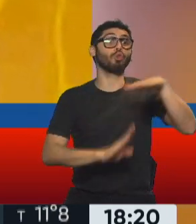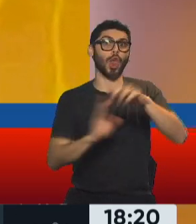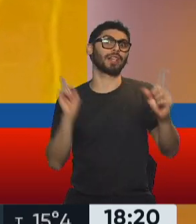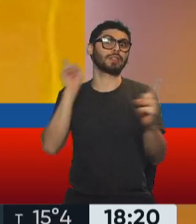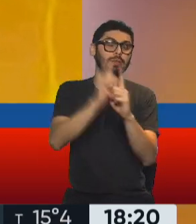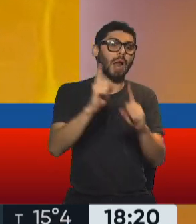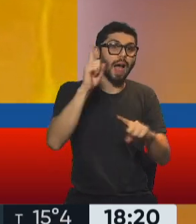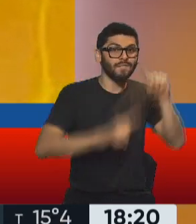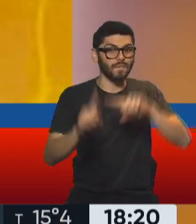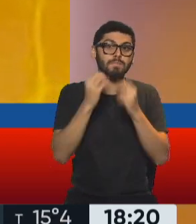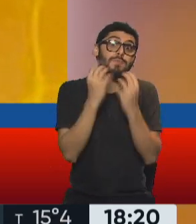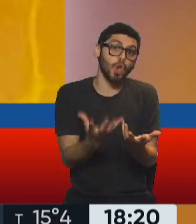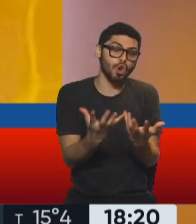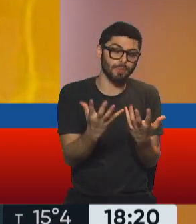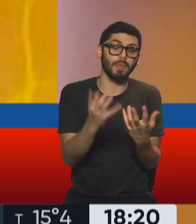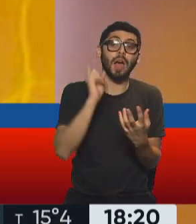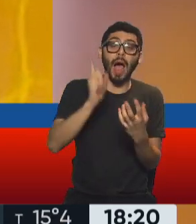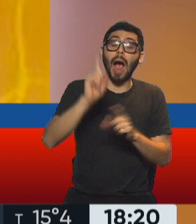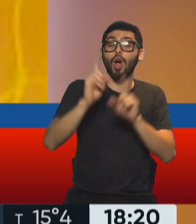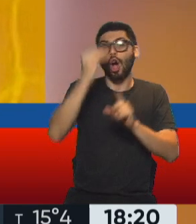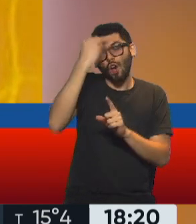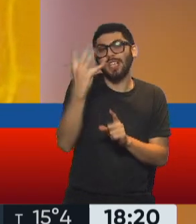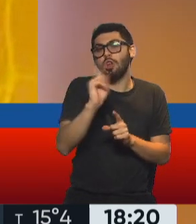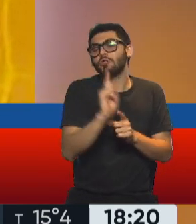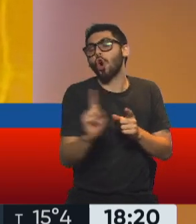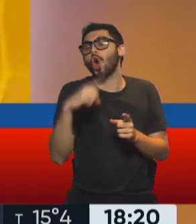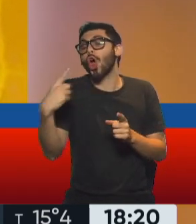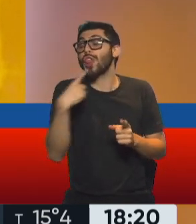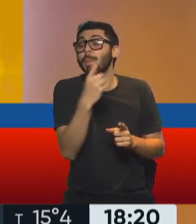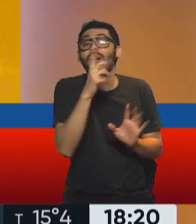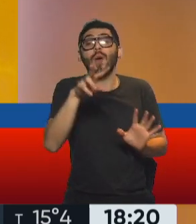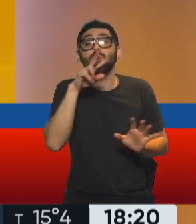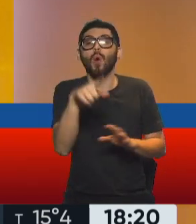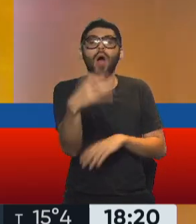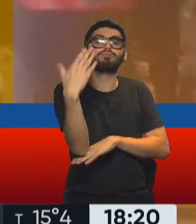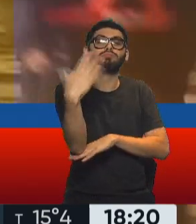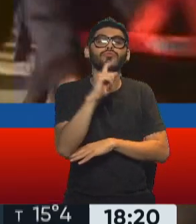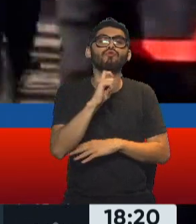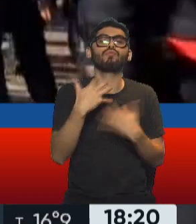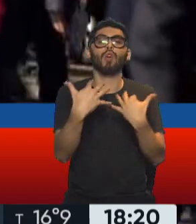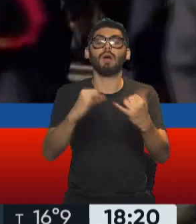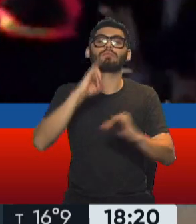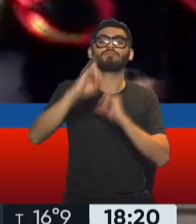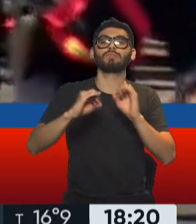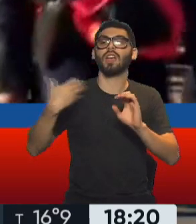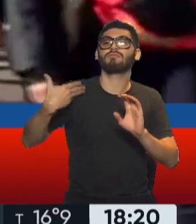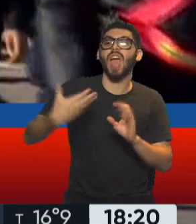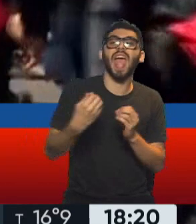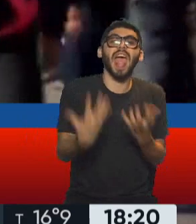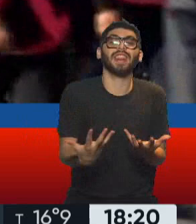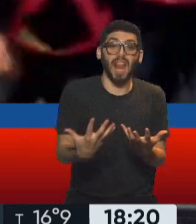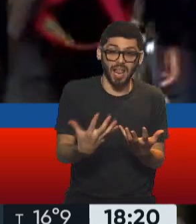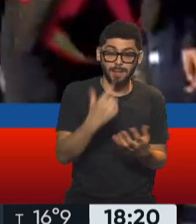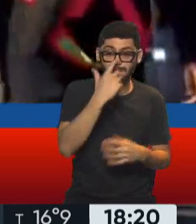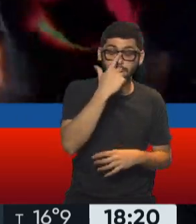fuentes extraoficiales afirman que el viernes brindaría una conferencia de prensa para informar sobre los desarrollos hasta ahora de sus acciones en San